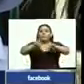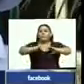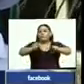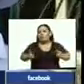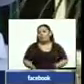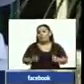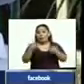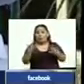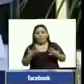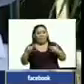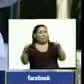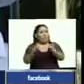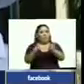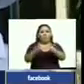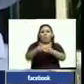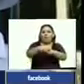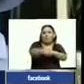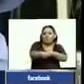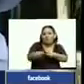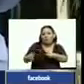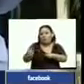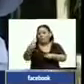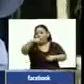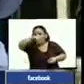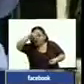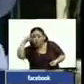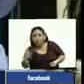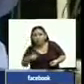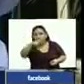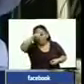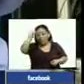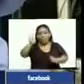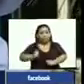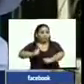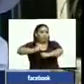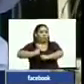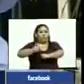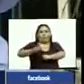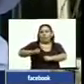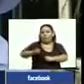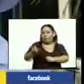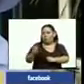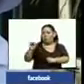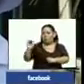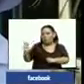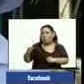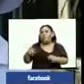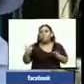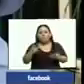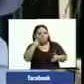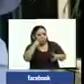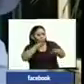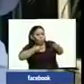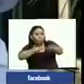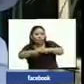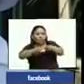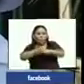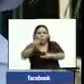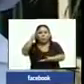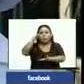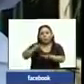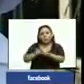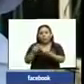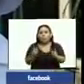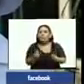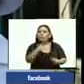mantener también diciembre con el sacrificio que hacen nuestros soldados y los policías, mantener el índice de homicidios bien bajo.